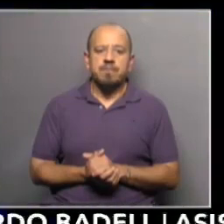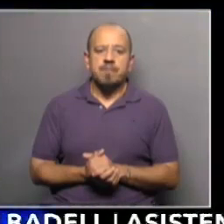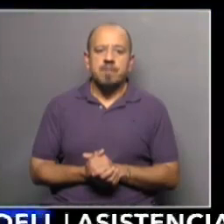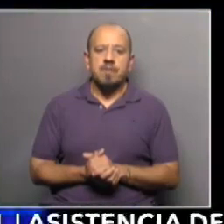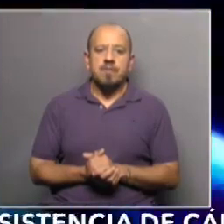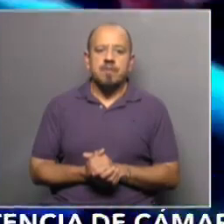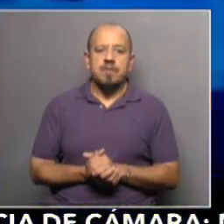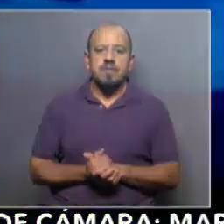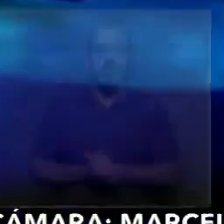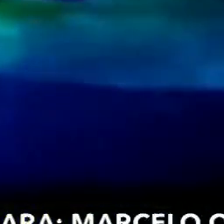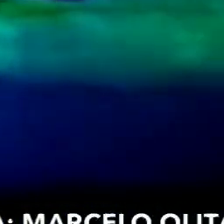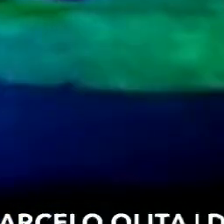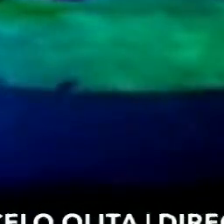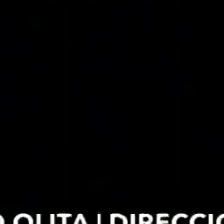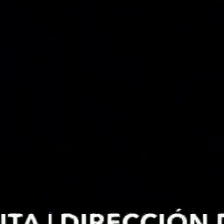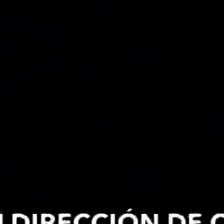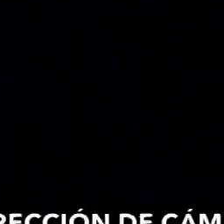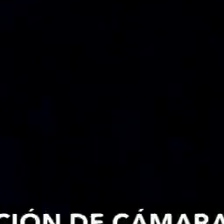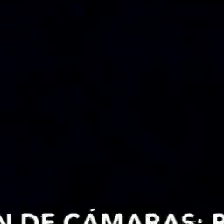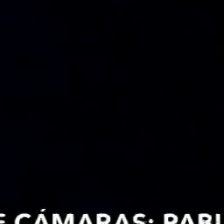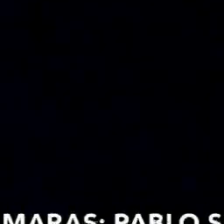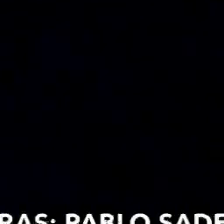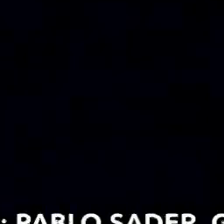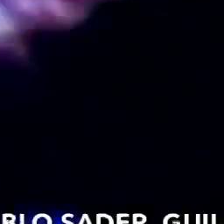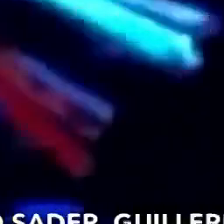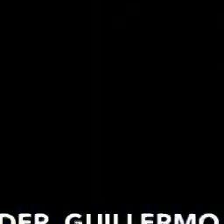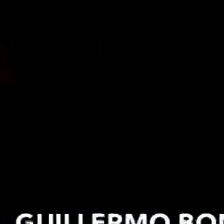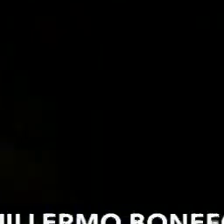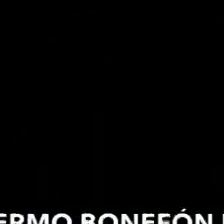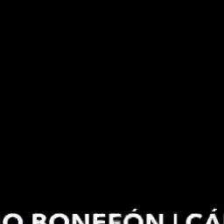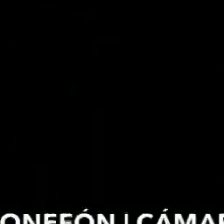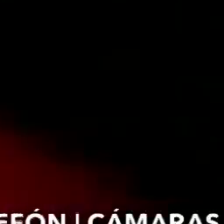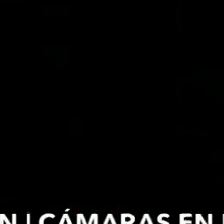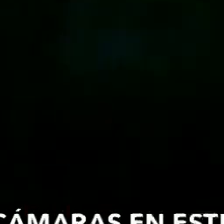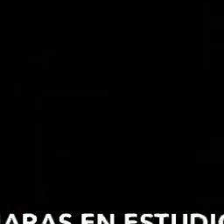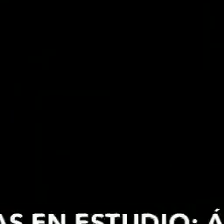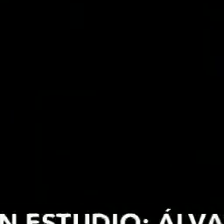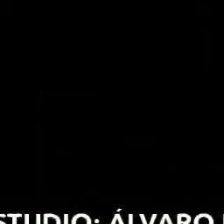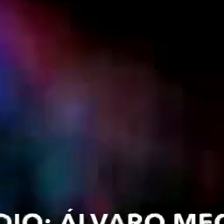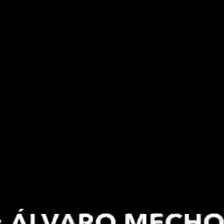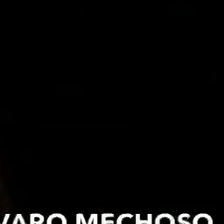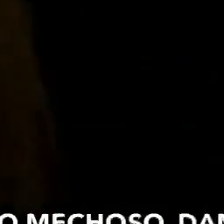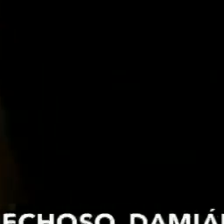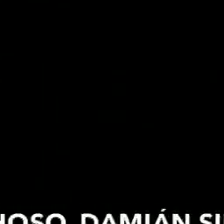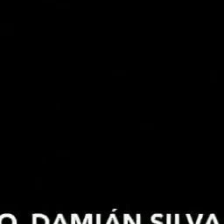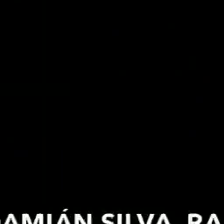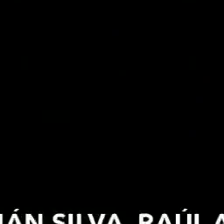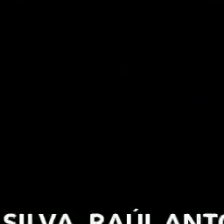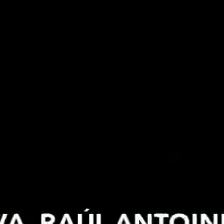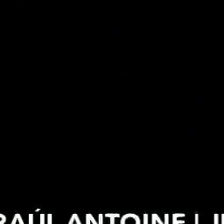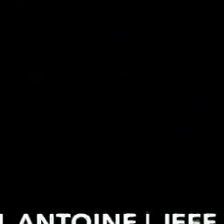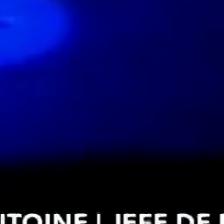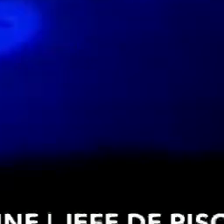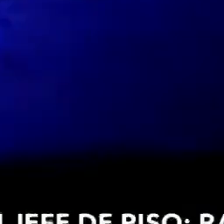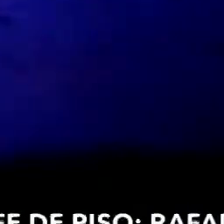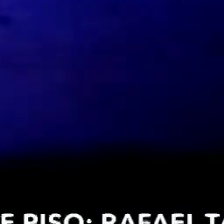Así, así, así, la empujo hacia allá